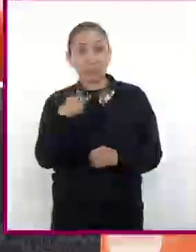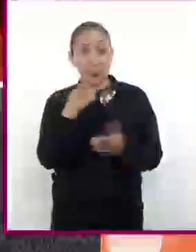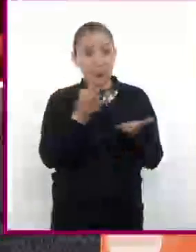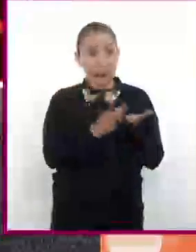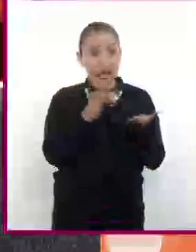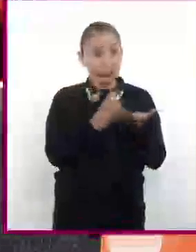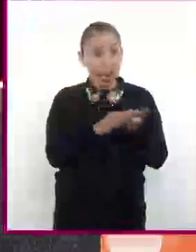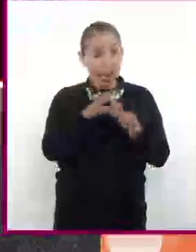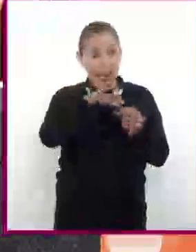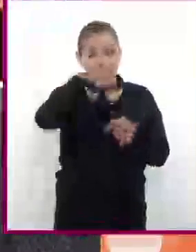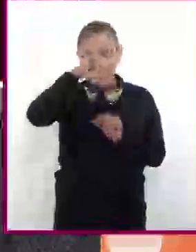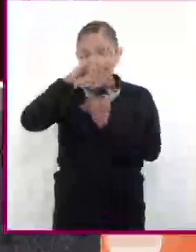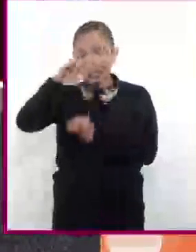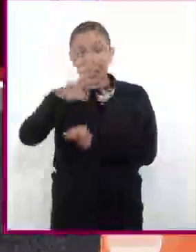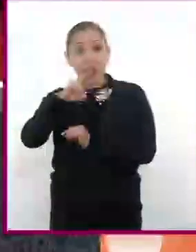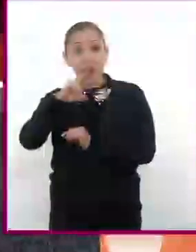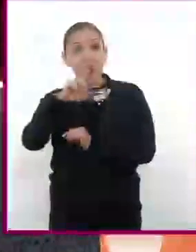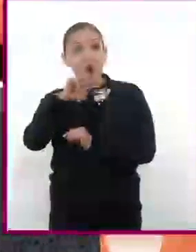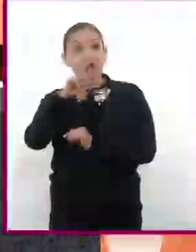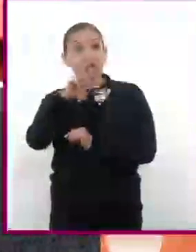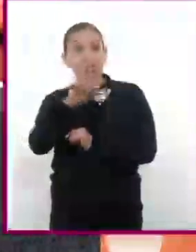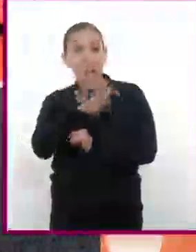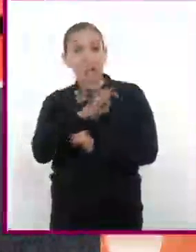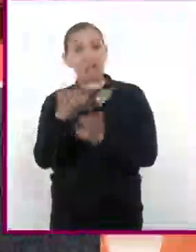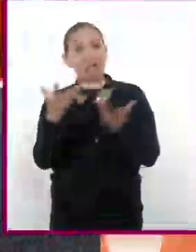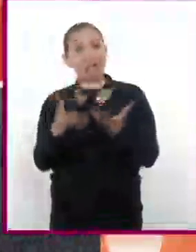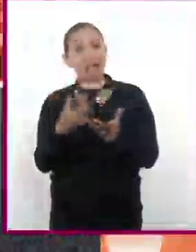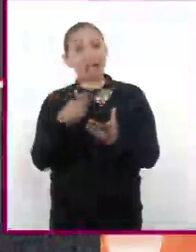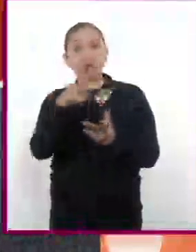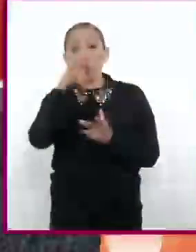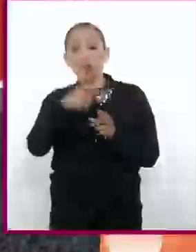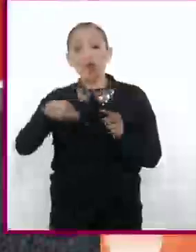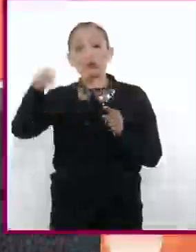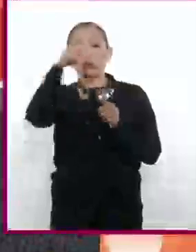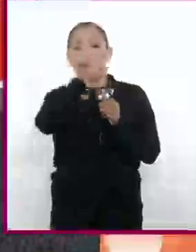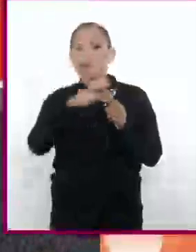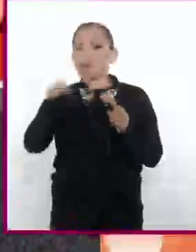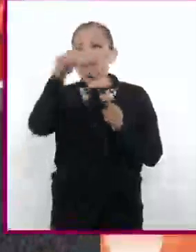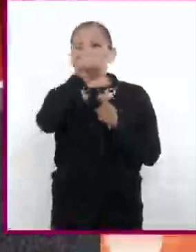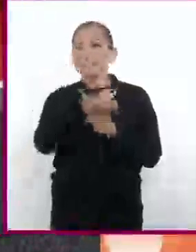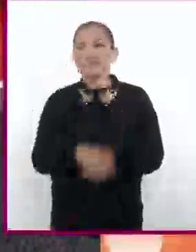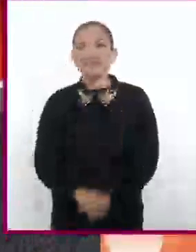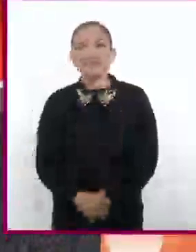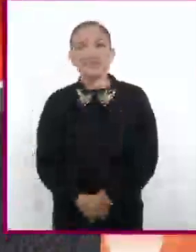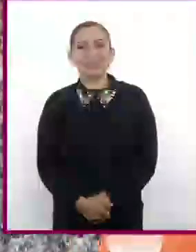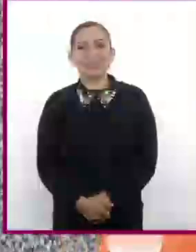metales, como hizo Volta, podré generar una corriente eléctrica.